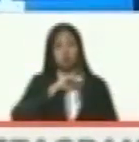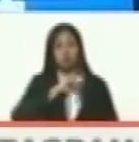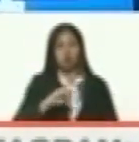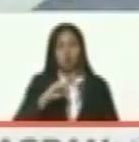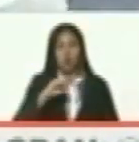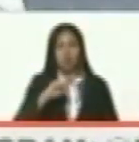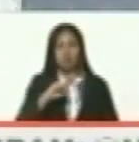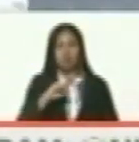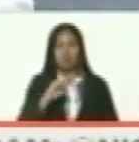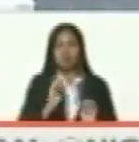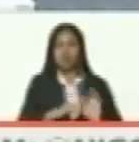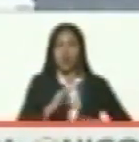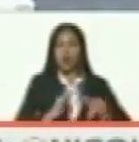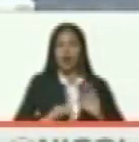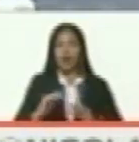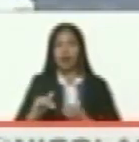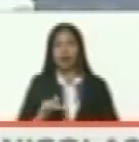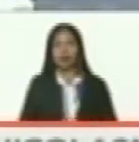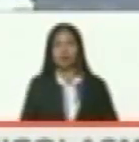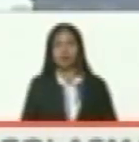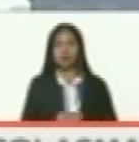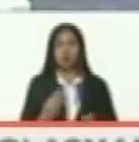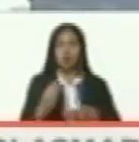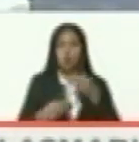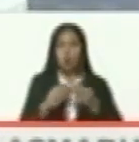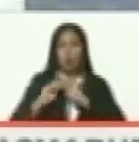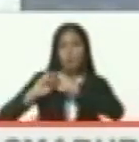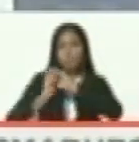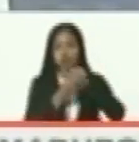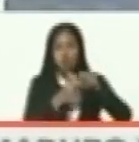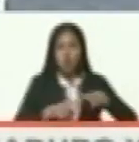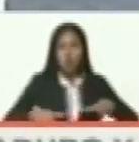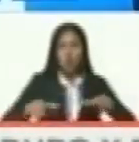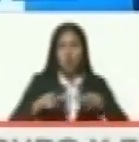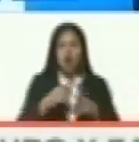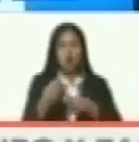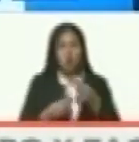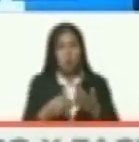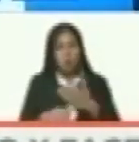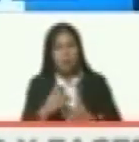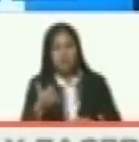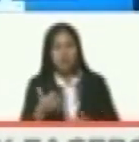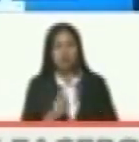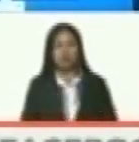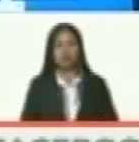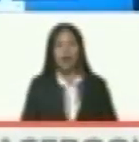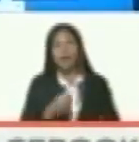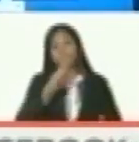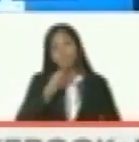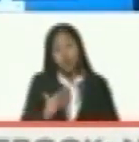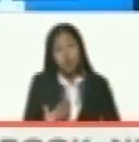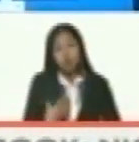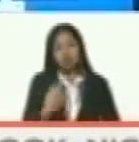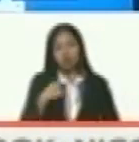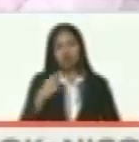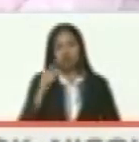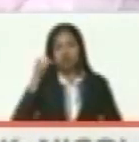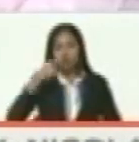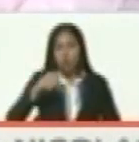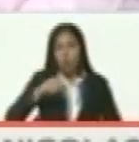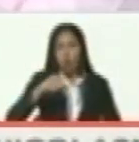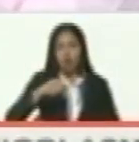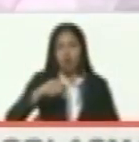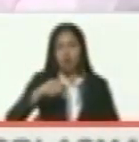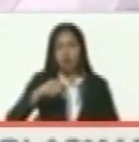Caracas. ¿Cómo va el estadio de béisbol, García Carneiro? Bueno, mi comandante, precisamente hoy acabamos